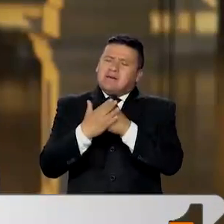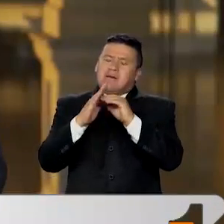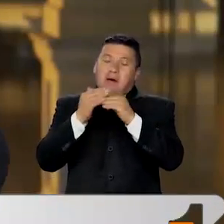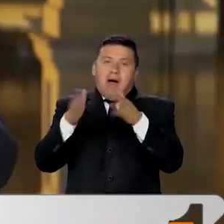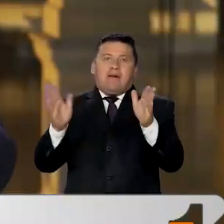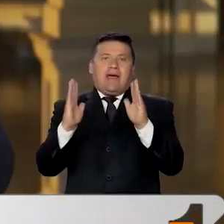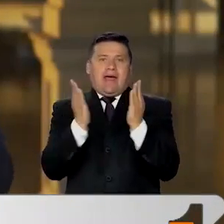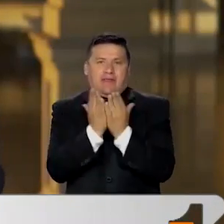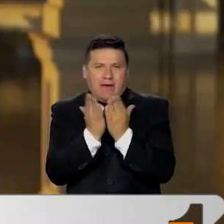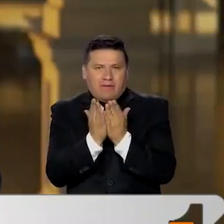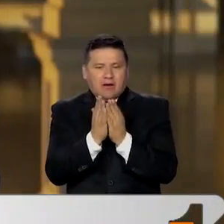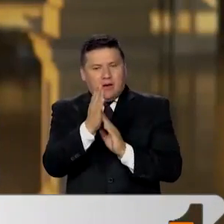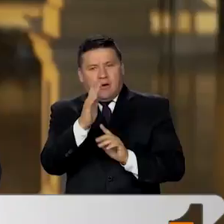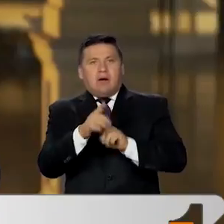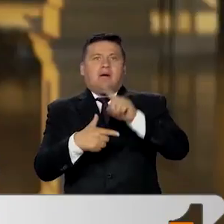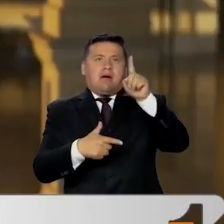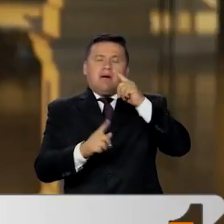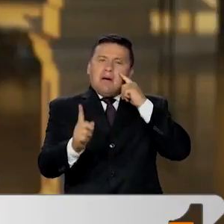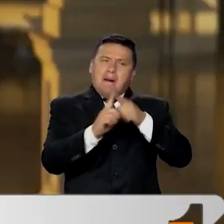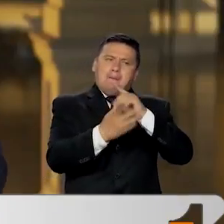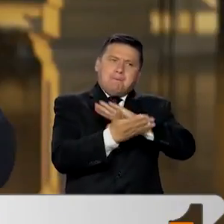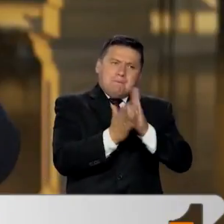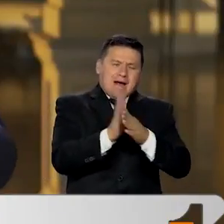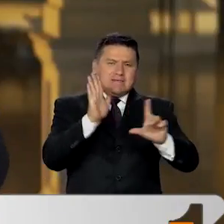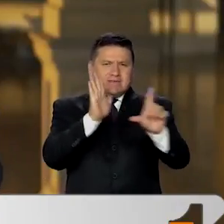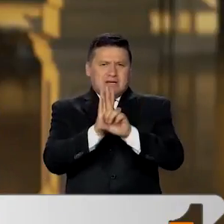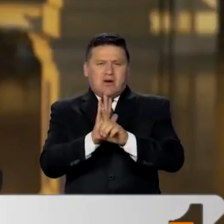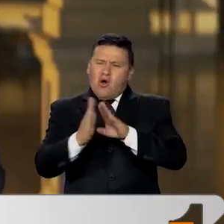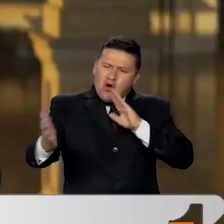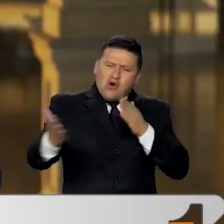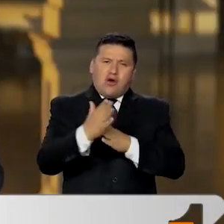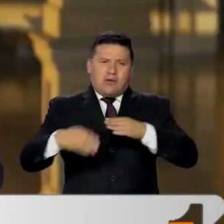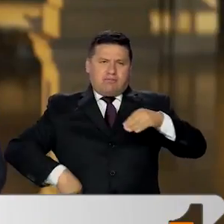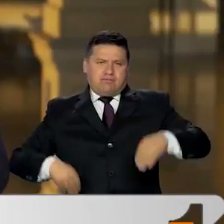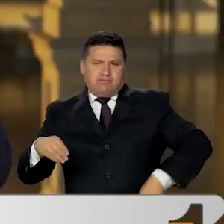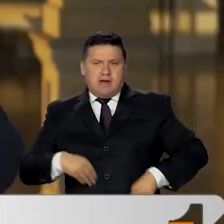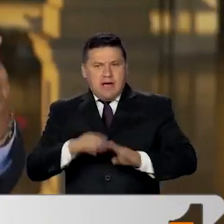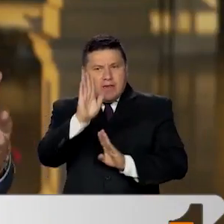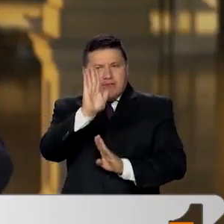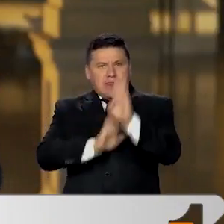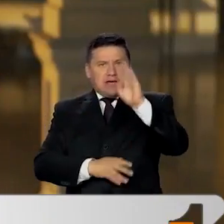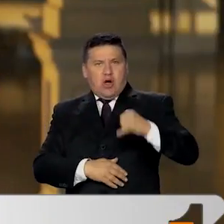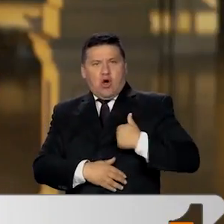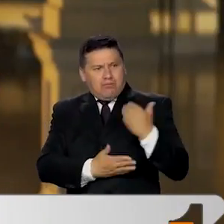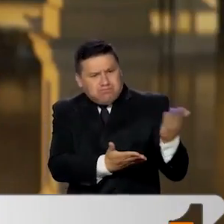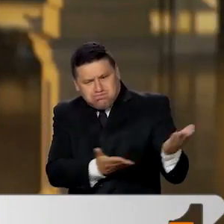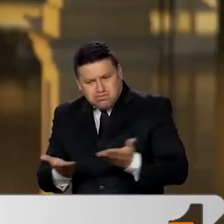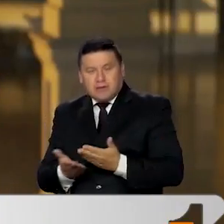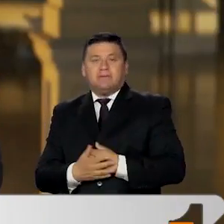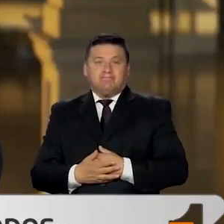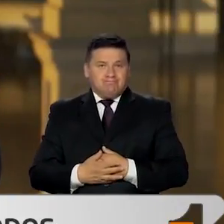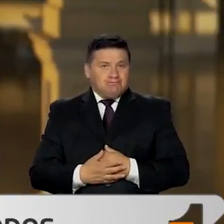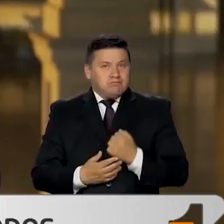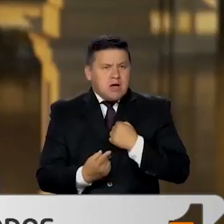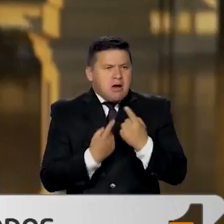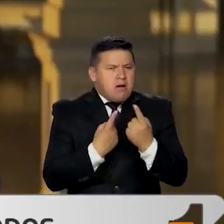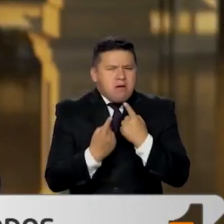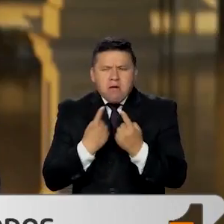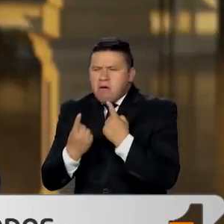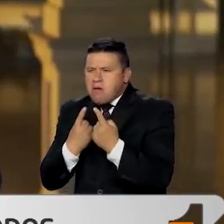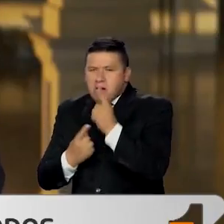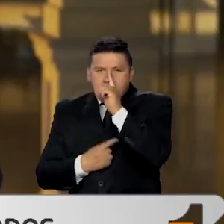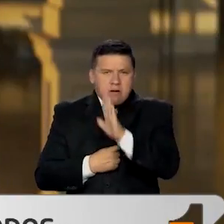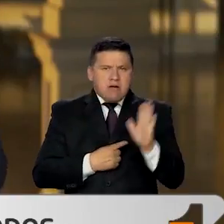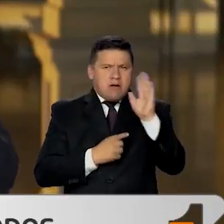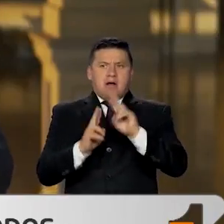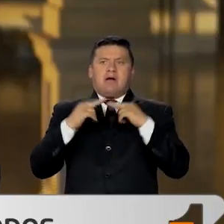educación, crecimiento con equidad, paz con legalidad, lucha contra la corrupción y desarrollo juvenil. El presidente Duque también